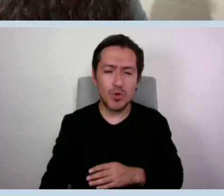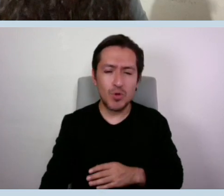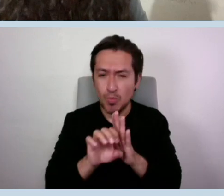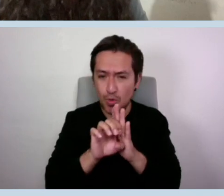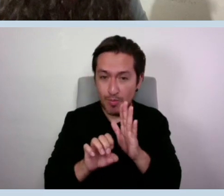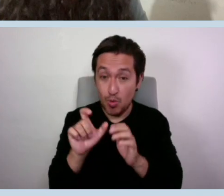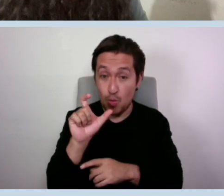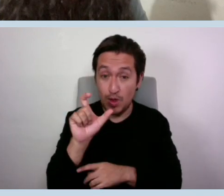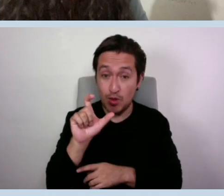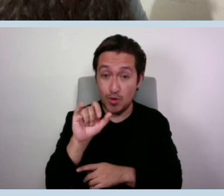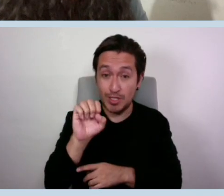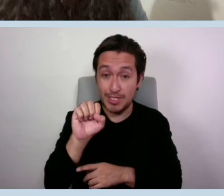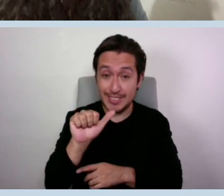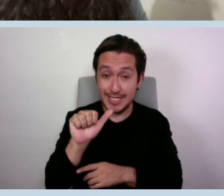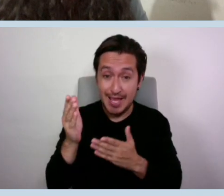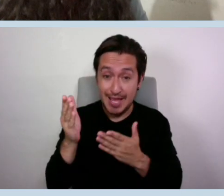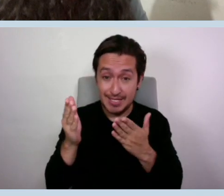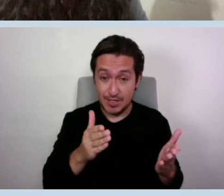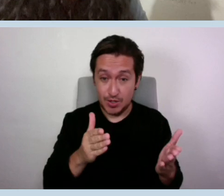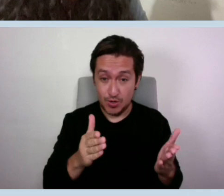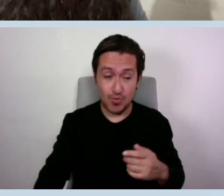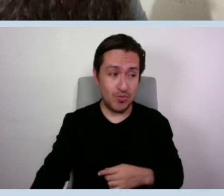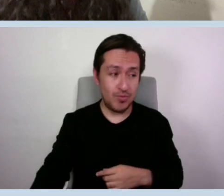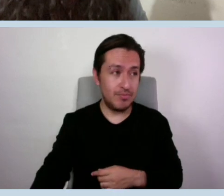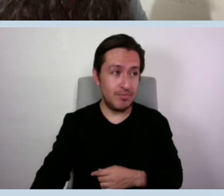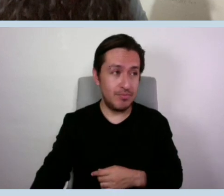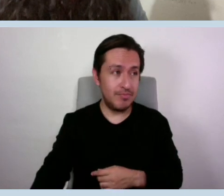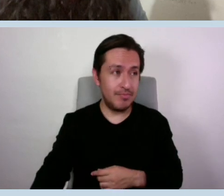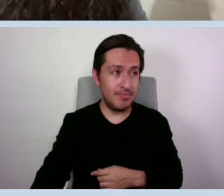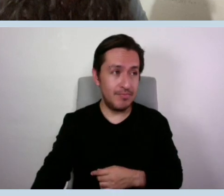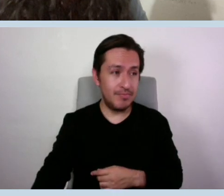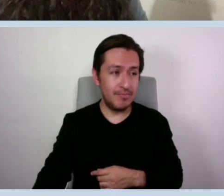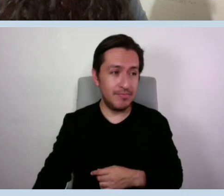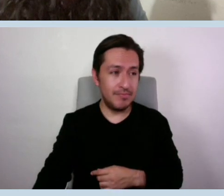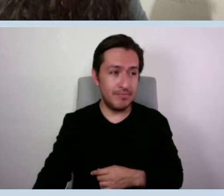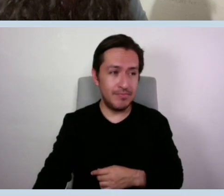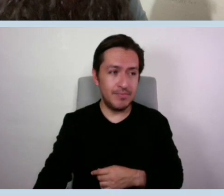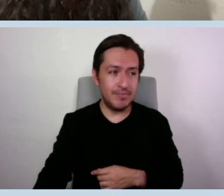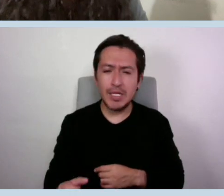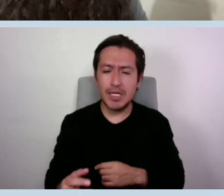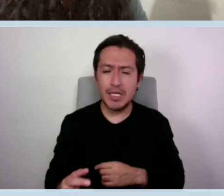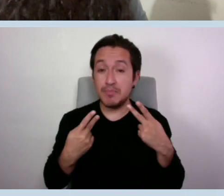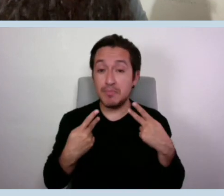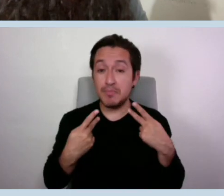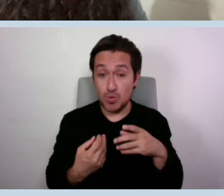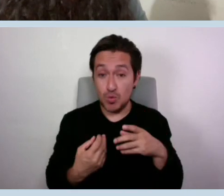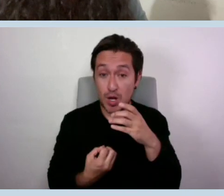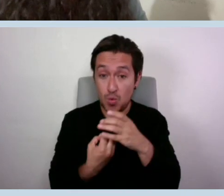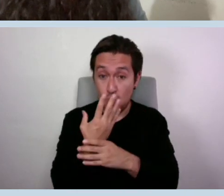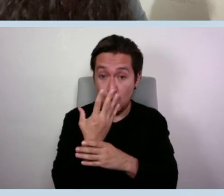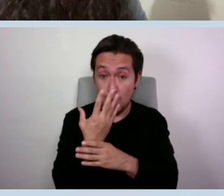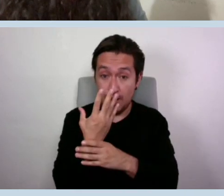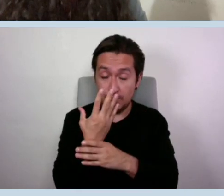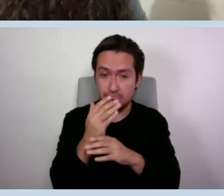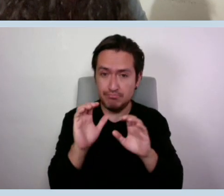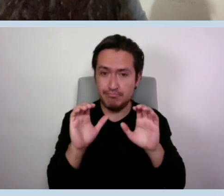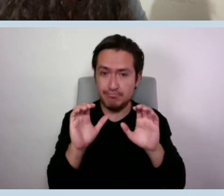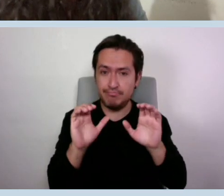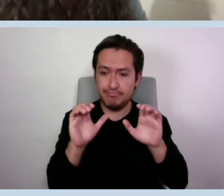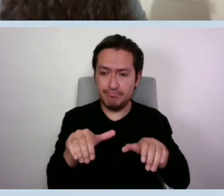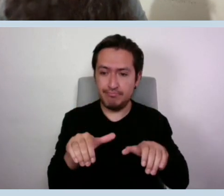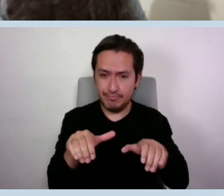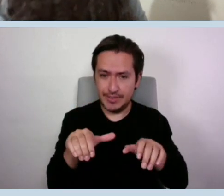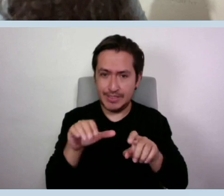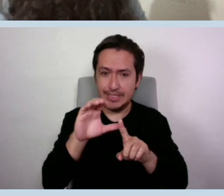también pensamos como pues es una nueva persona que se integra a la comitiva Entonces